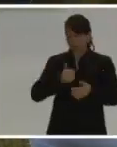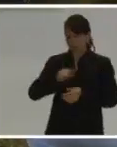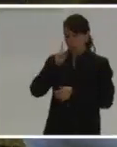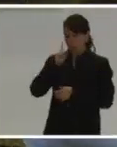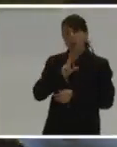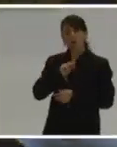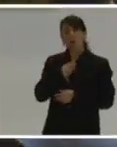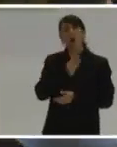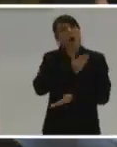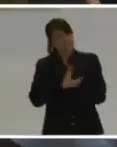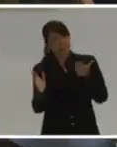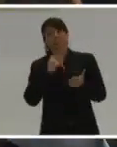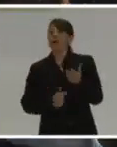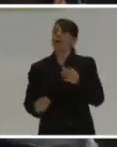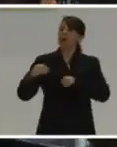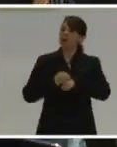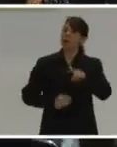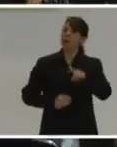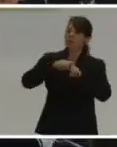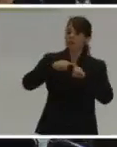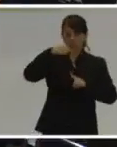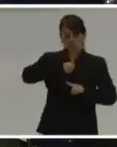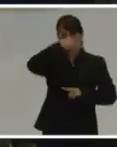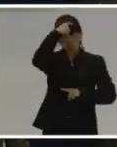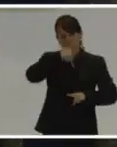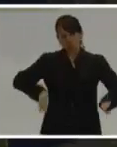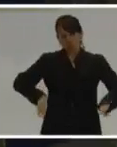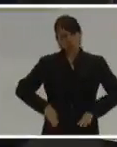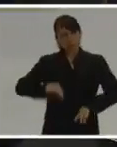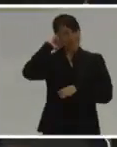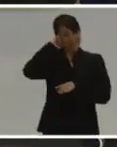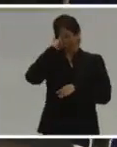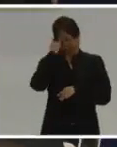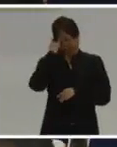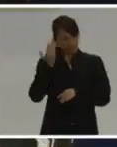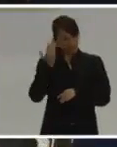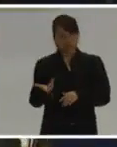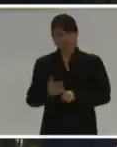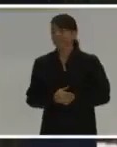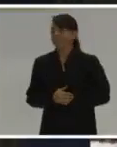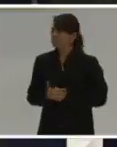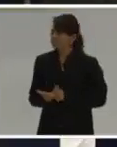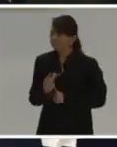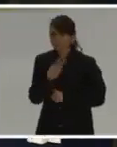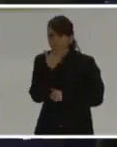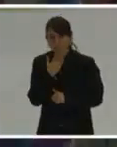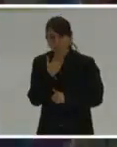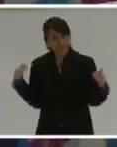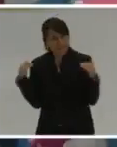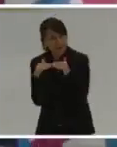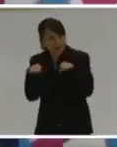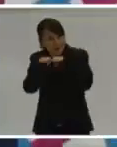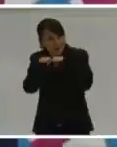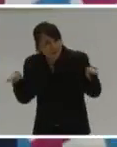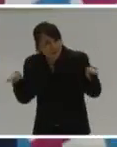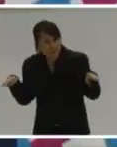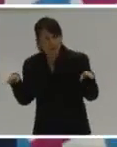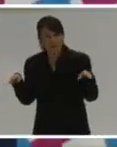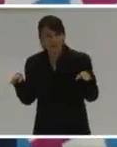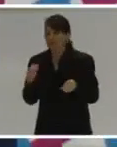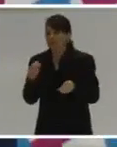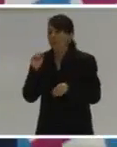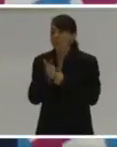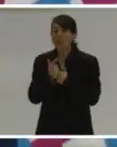comunidades, pues no se da de forma igual en cada una de estas. ¿no? La aplicación de la paridad de género